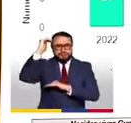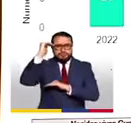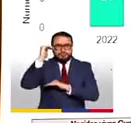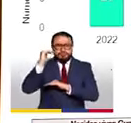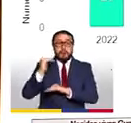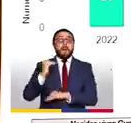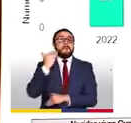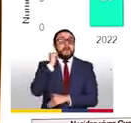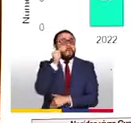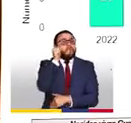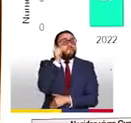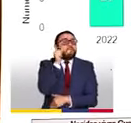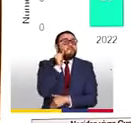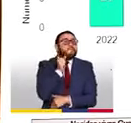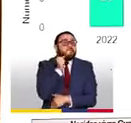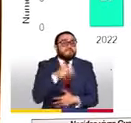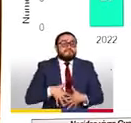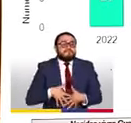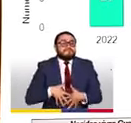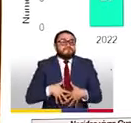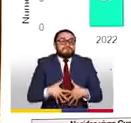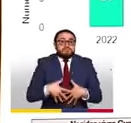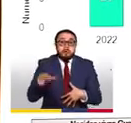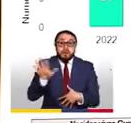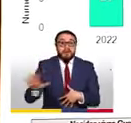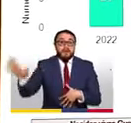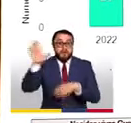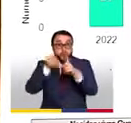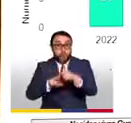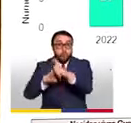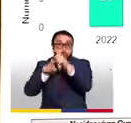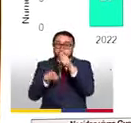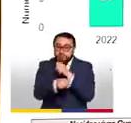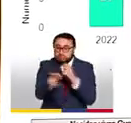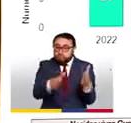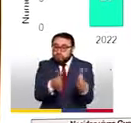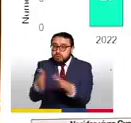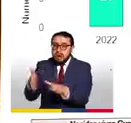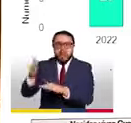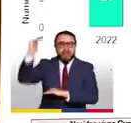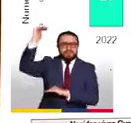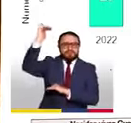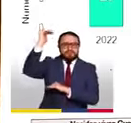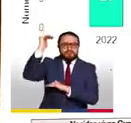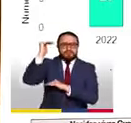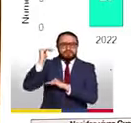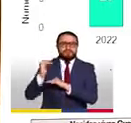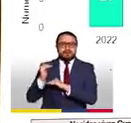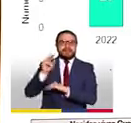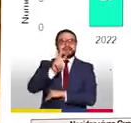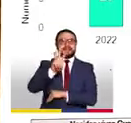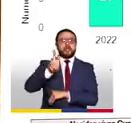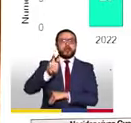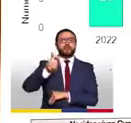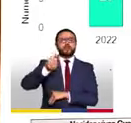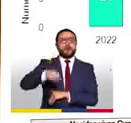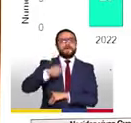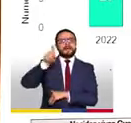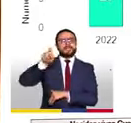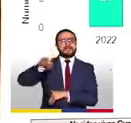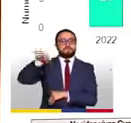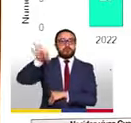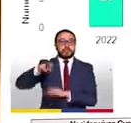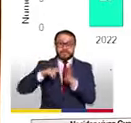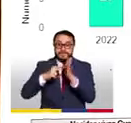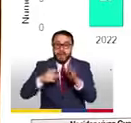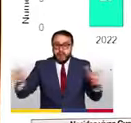mortalidad materna de La Guajira en 38,6%. Cogimos